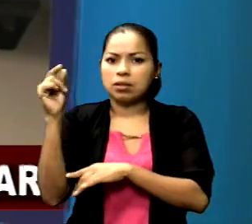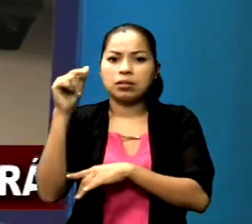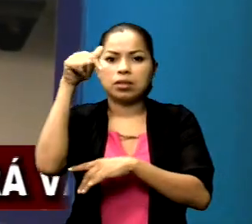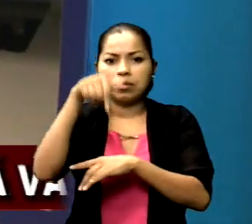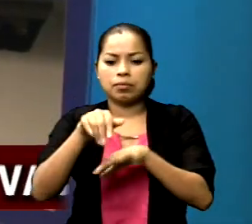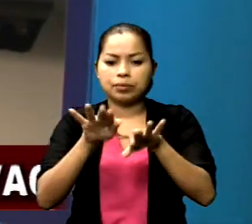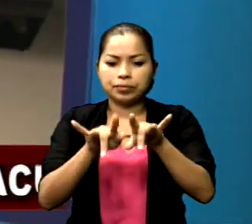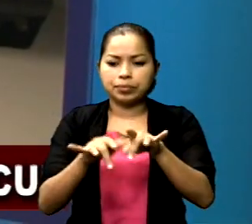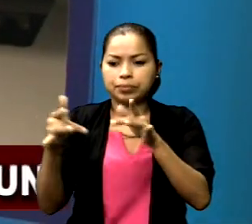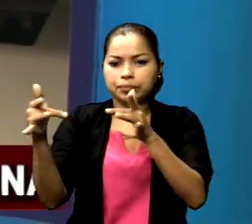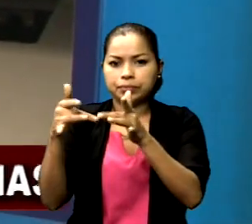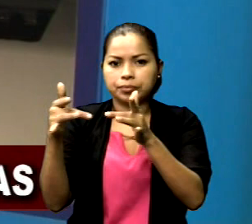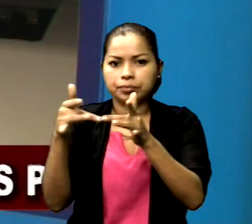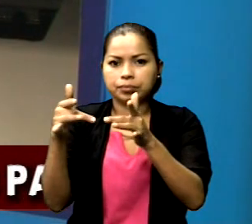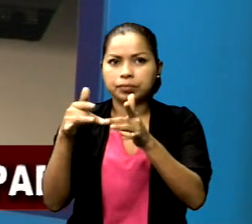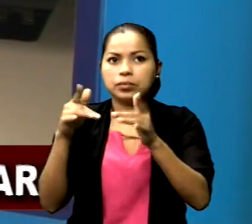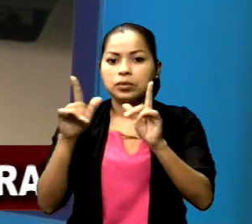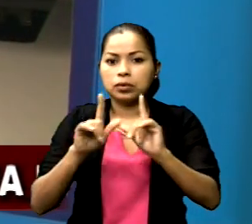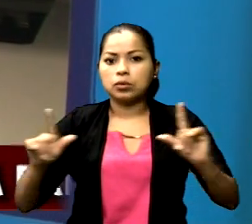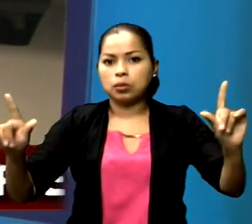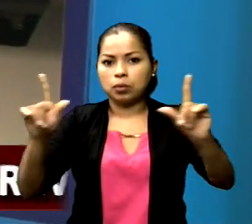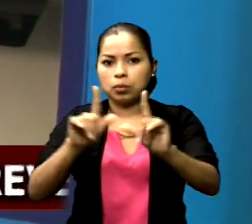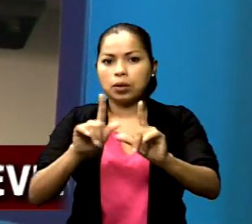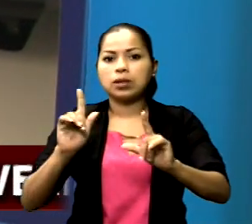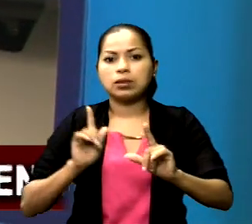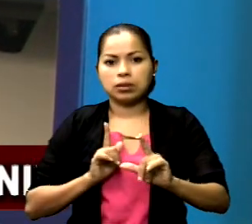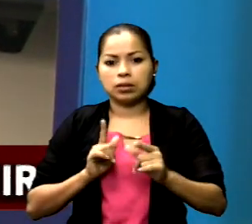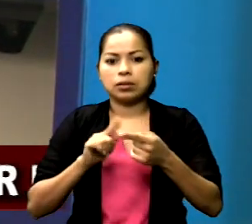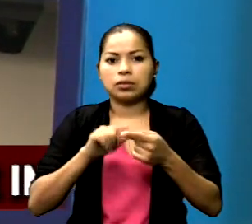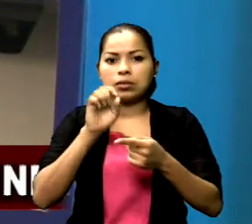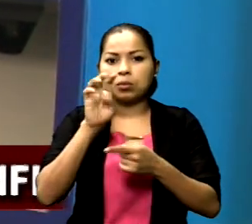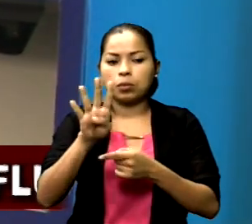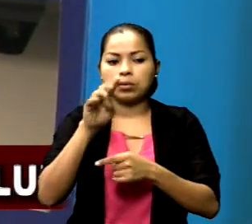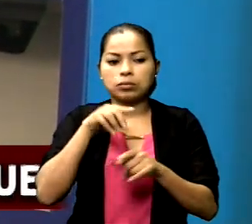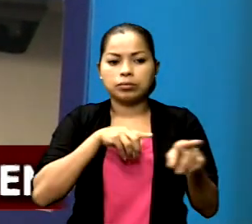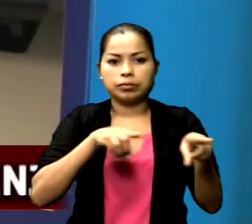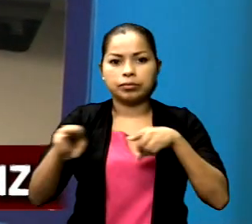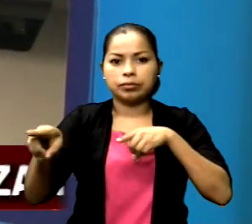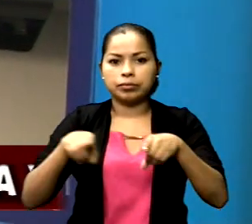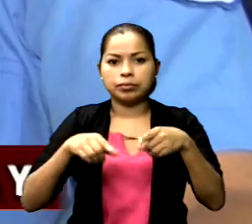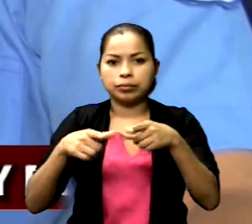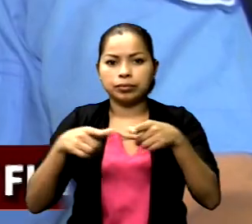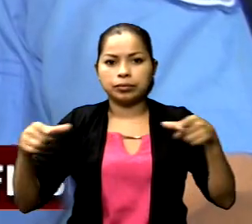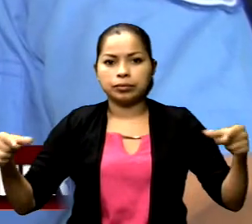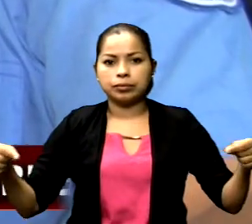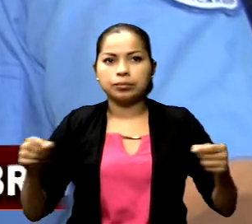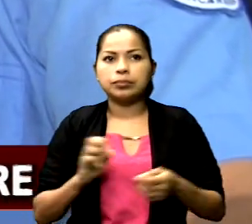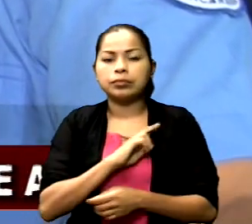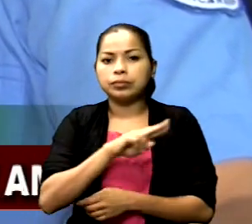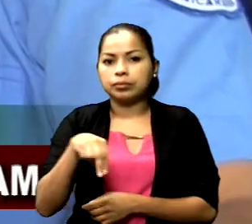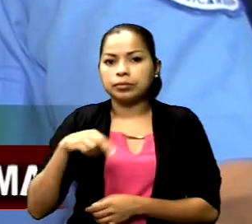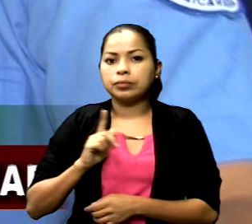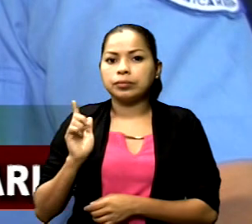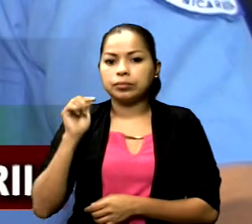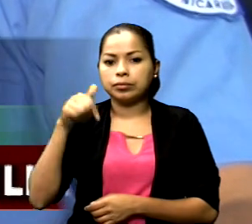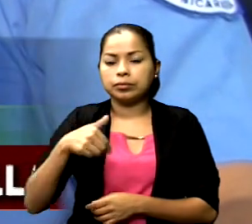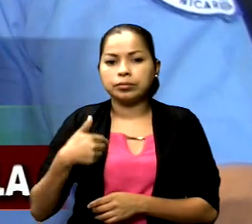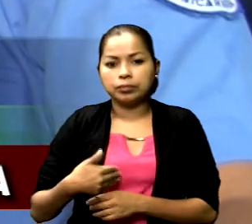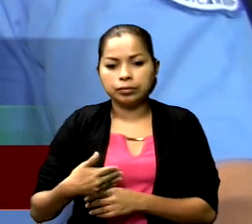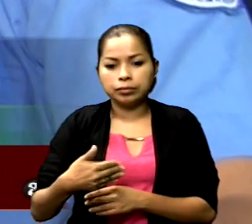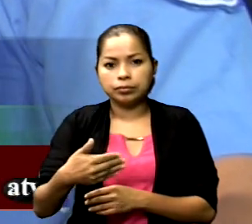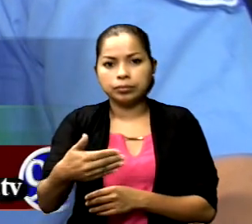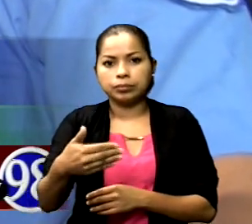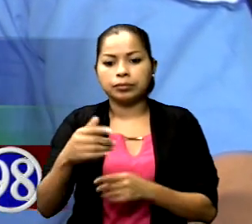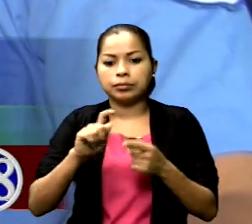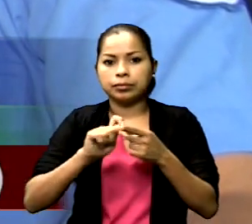estos documentos instalando kioscos tecnológicos en 4 delegaciones de Managua. Nosotros también en este periodo